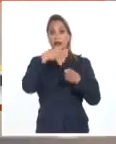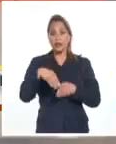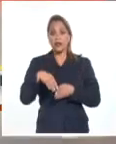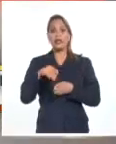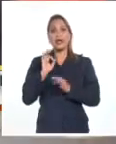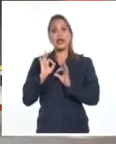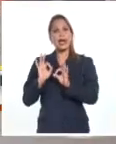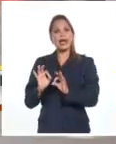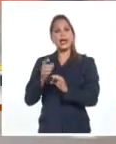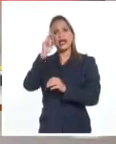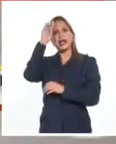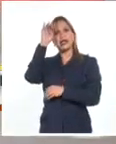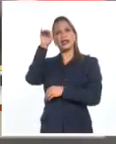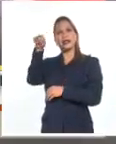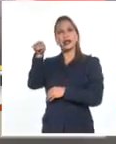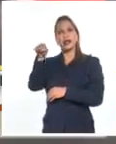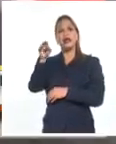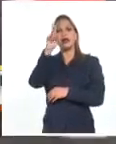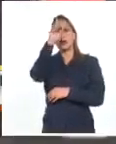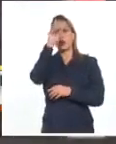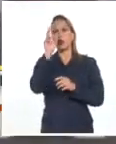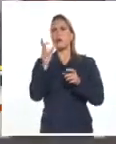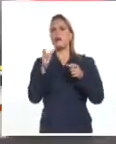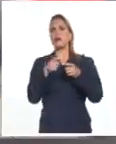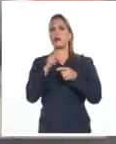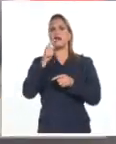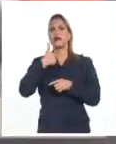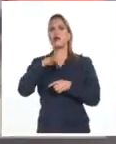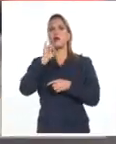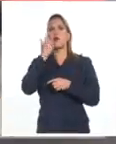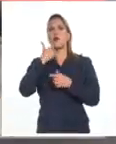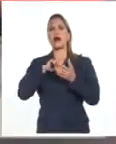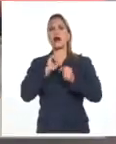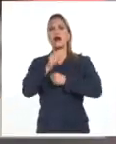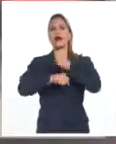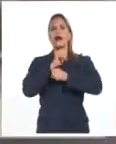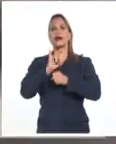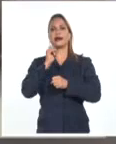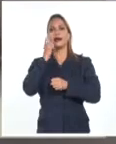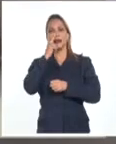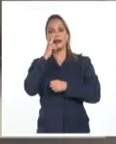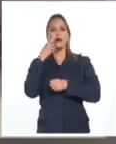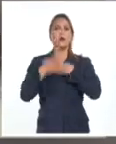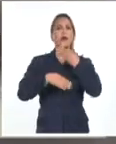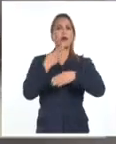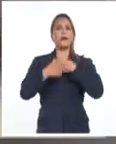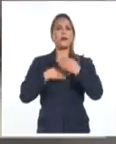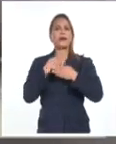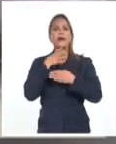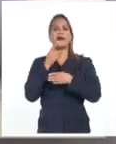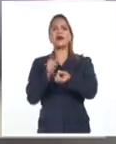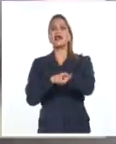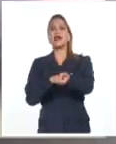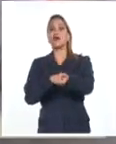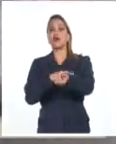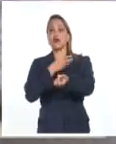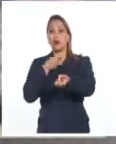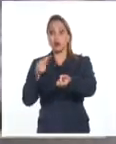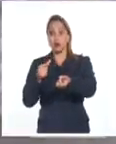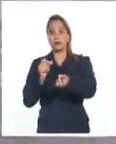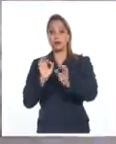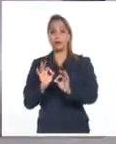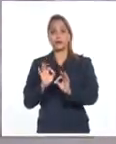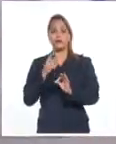Rodríguez estaba ingresada en el clínico quirúrgico Joaquín Albarrán debido a afecciones asociadas a la diabetes que padecía.